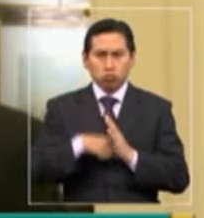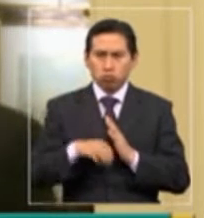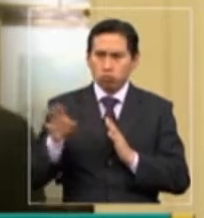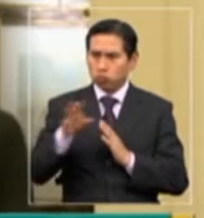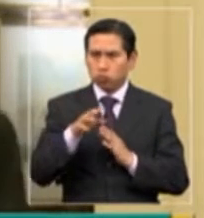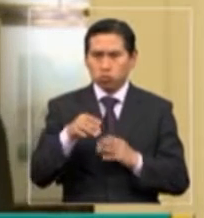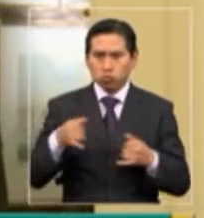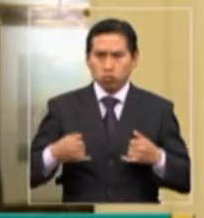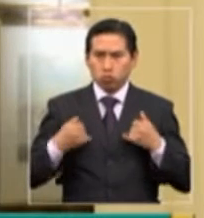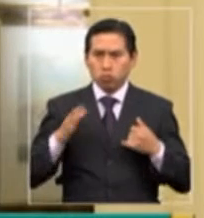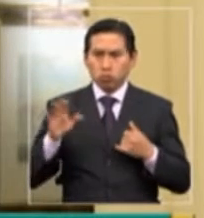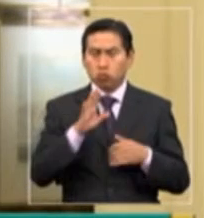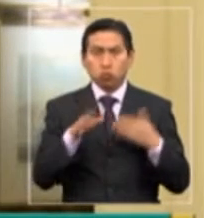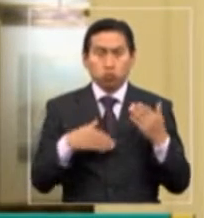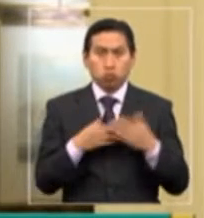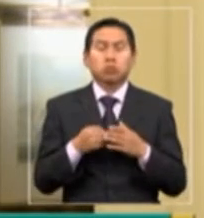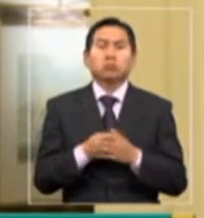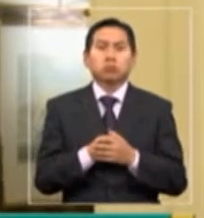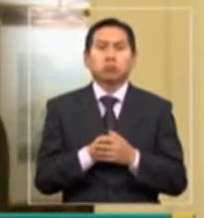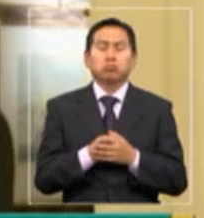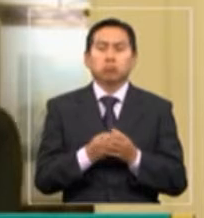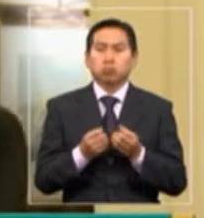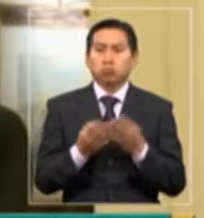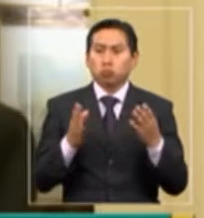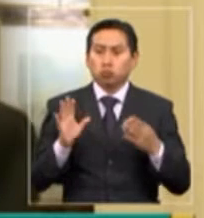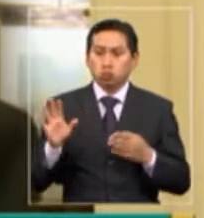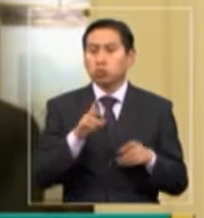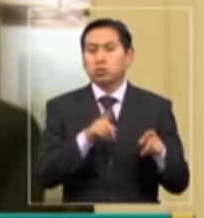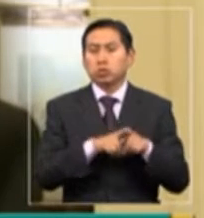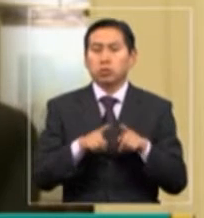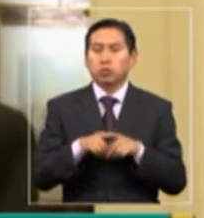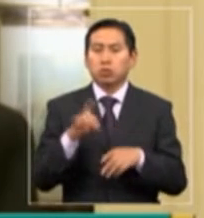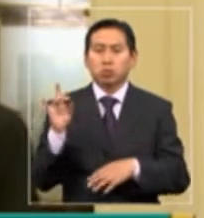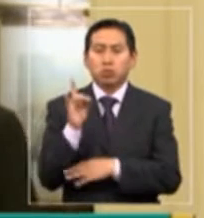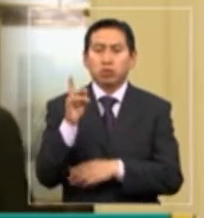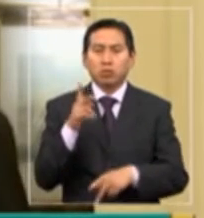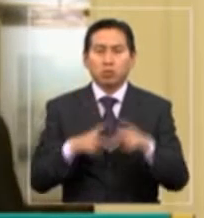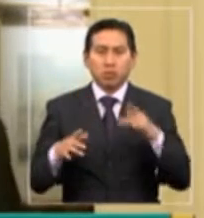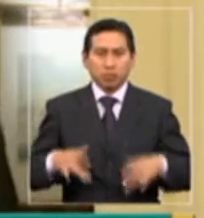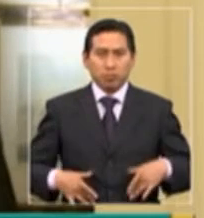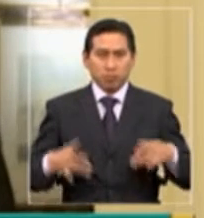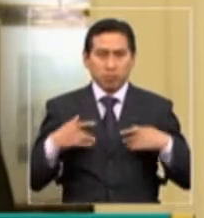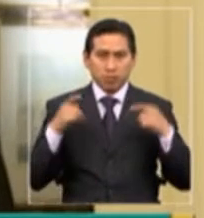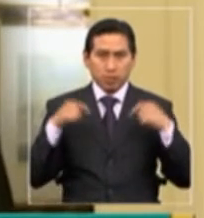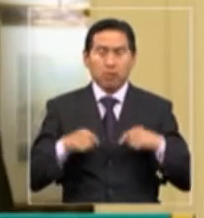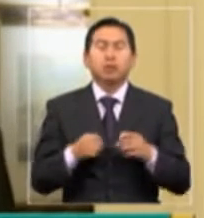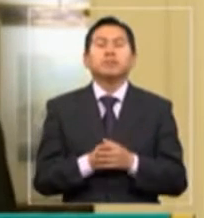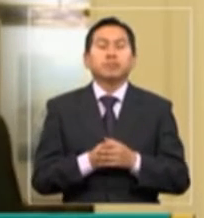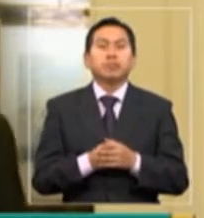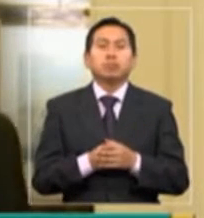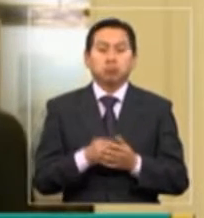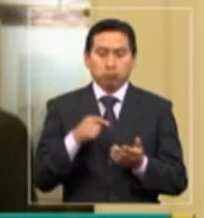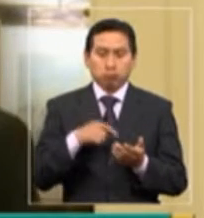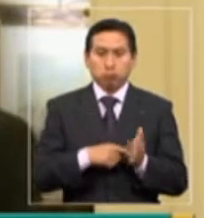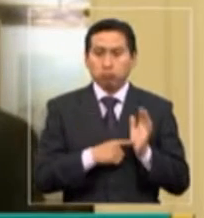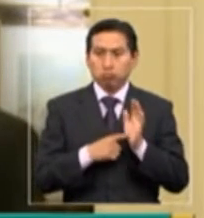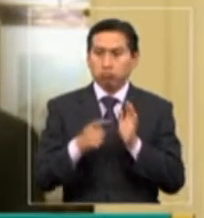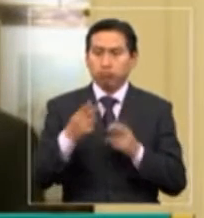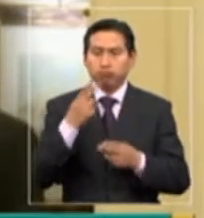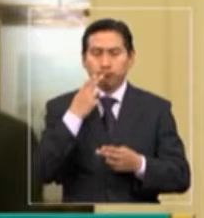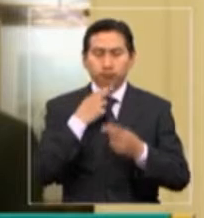jóvenes griegos y también un número importante de la comunidad boliviana. Creo que esta es la muestra del cariño